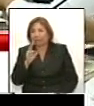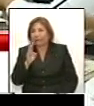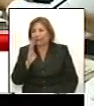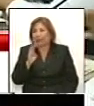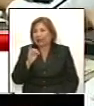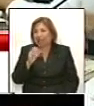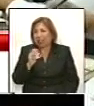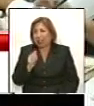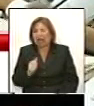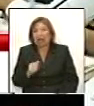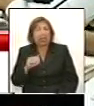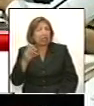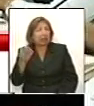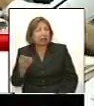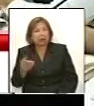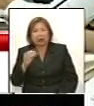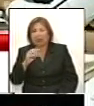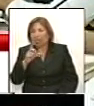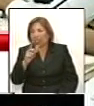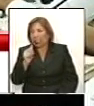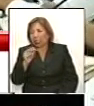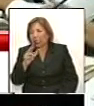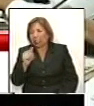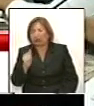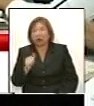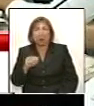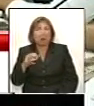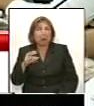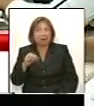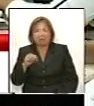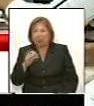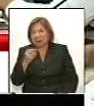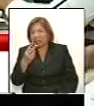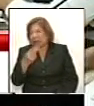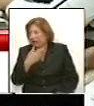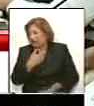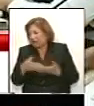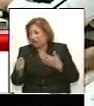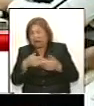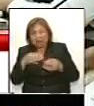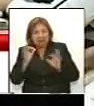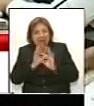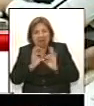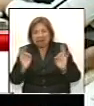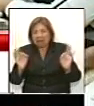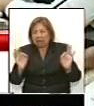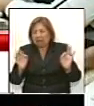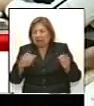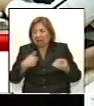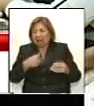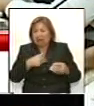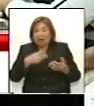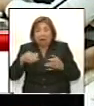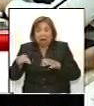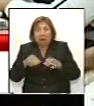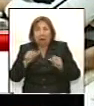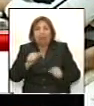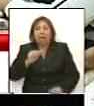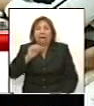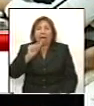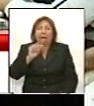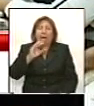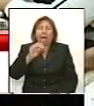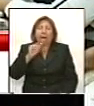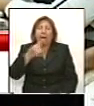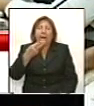Entel, Telefónica del Perú o Claro, que son las empresas teleoperadoras de acá. Y eso nadie lo hace. En el caso que llevamos de Caja de Agua, a